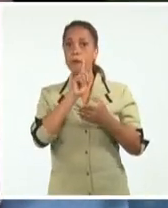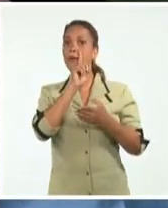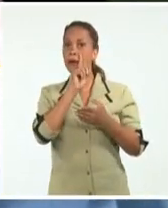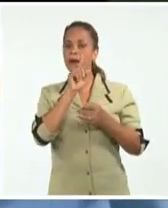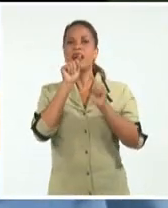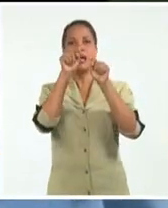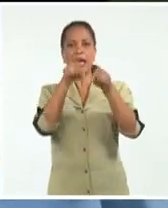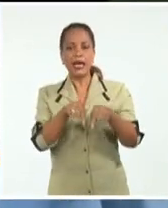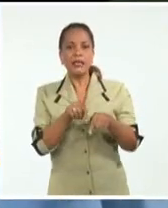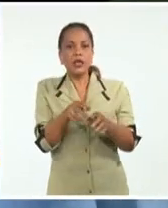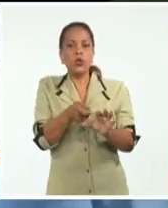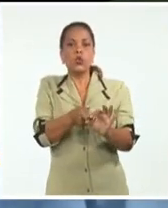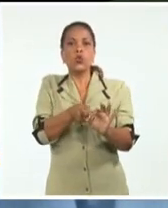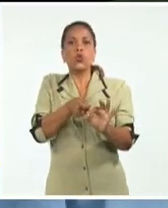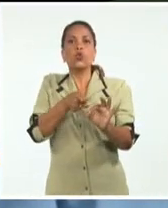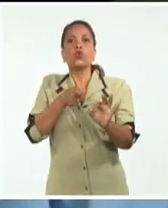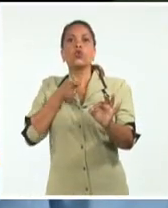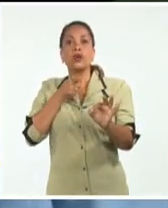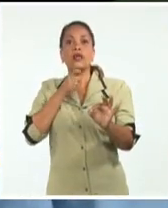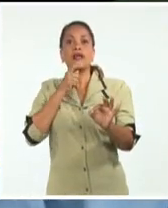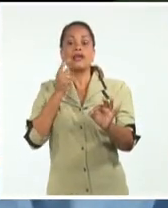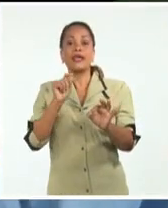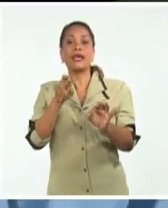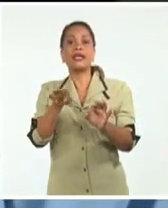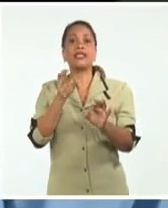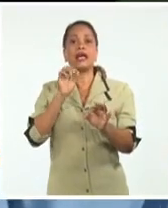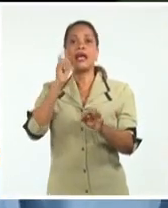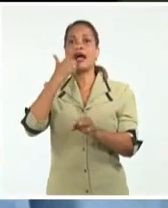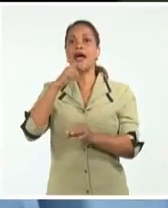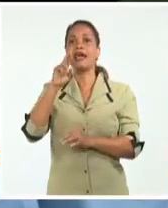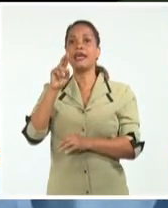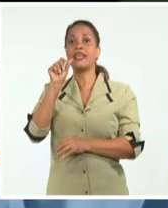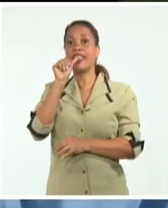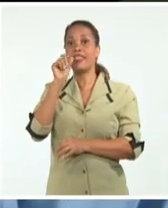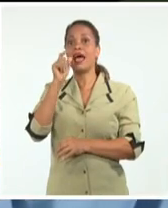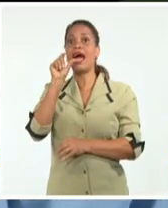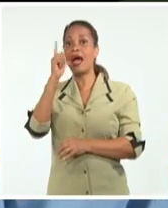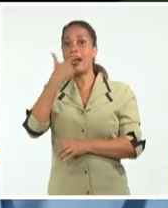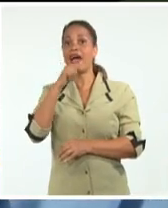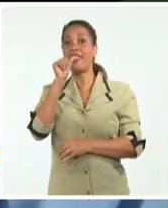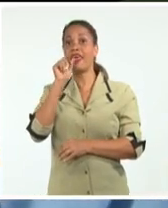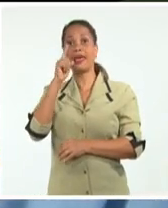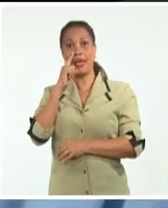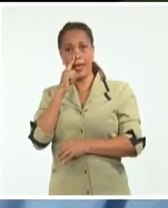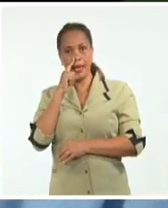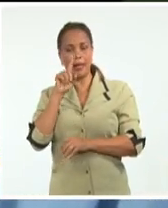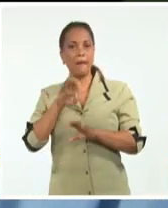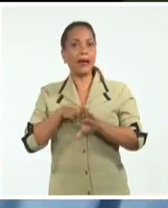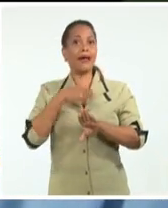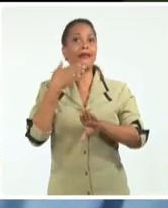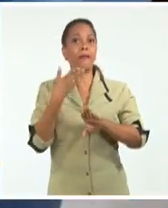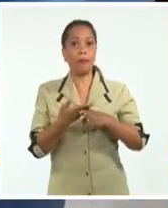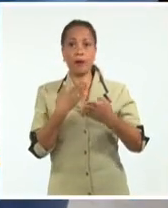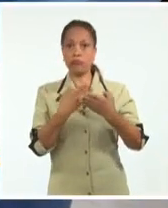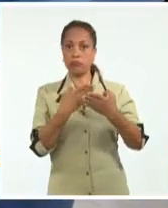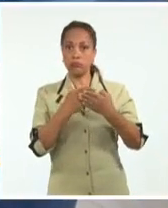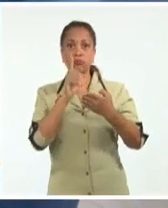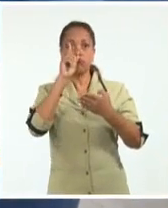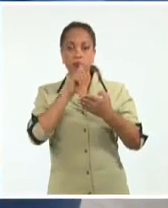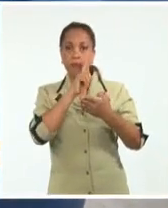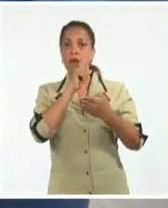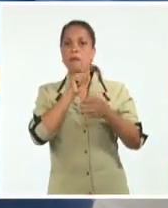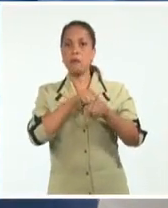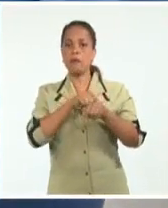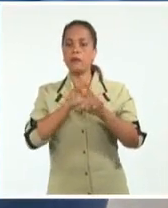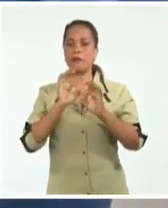la extracción de ese ARN o ADN para lograr después las pruebas de PCR en tiempo